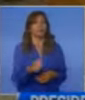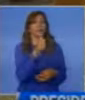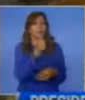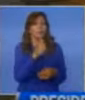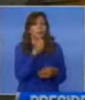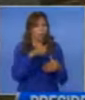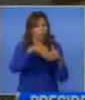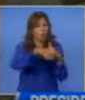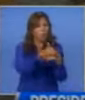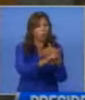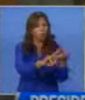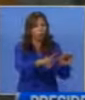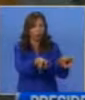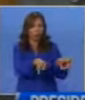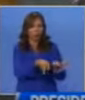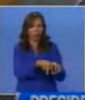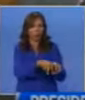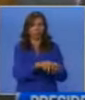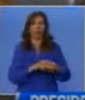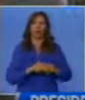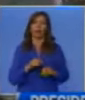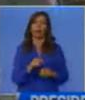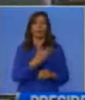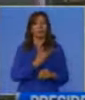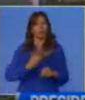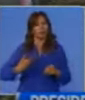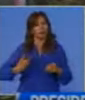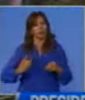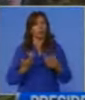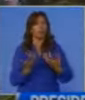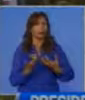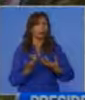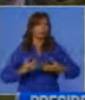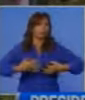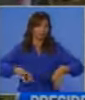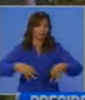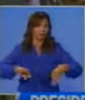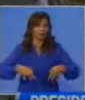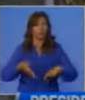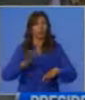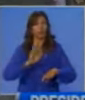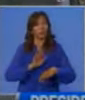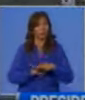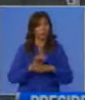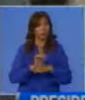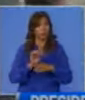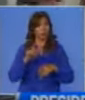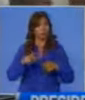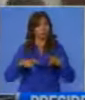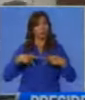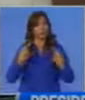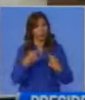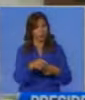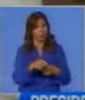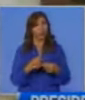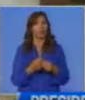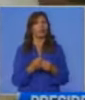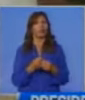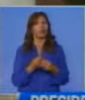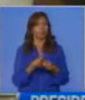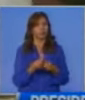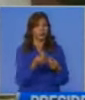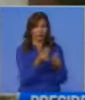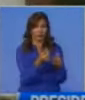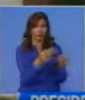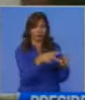privada. El presidente iba a hablar en esta reunión informal de la situación de los migrantes y las hipotecas. Los mismos temas también los iba a